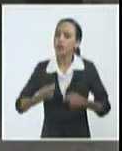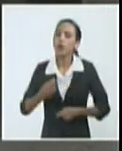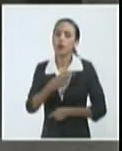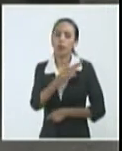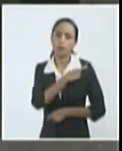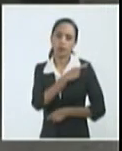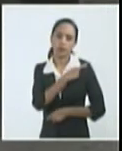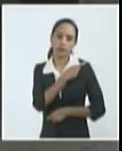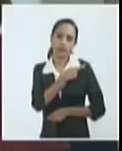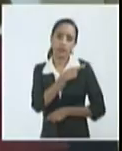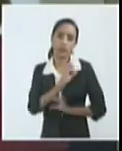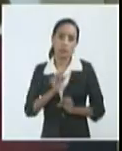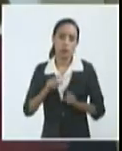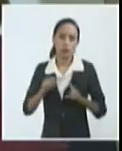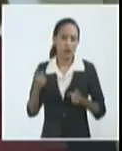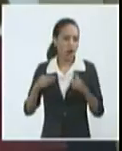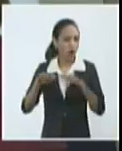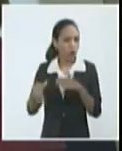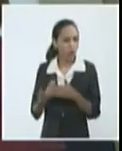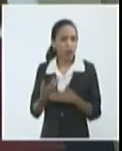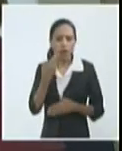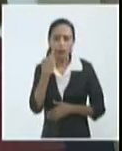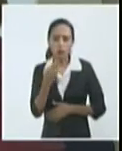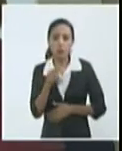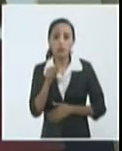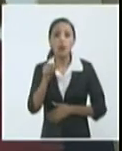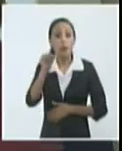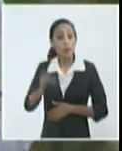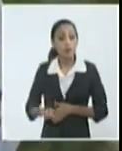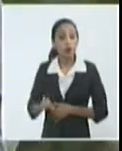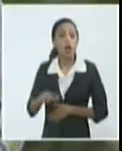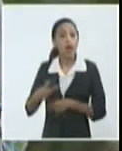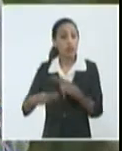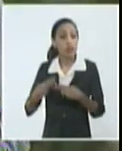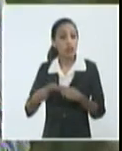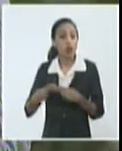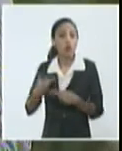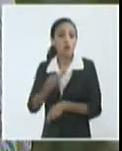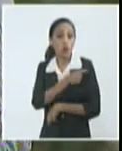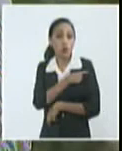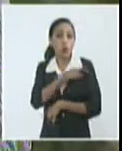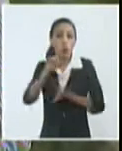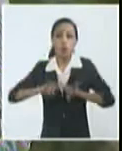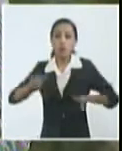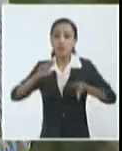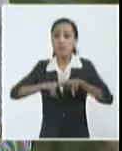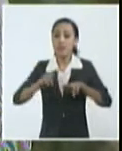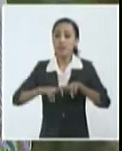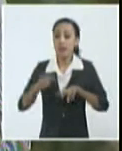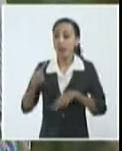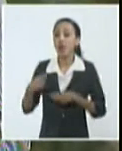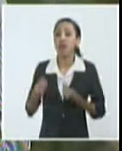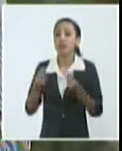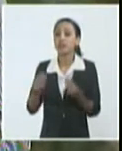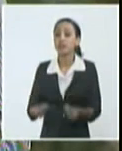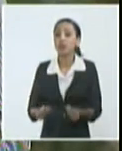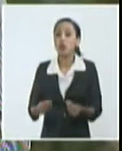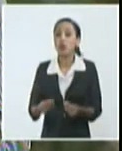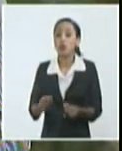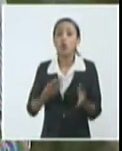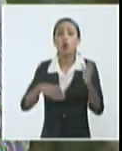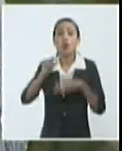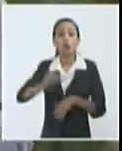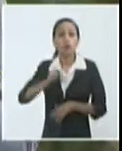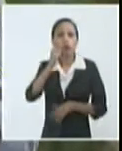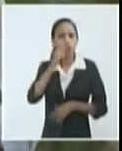sobre este tema. Hace unos días reconocimos a los creadores de las vacunas. Ayer la Universidad de La Habana entregó el título honoris causa al doctor Vicente